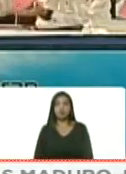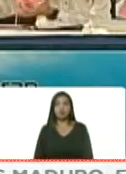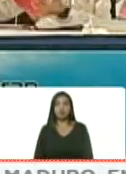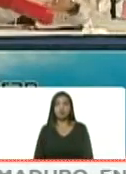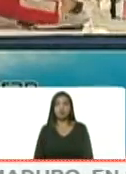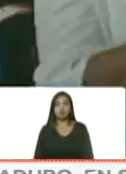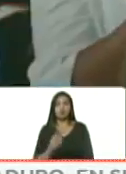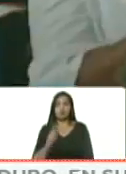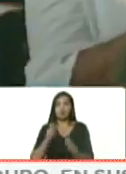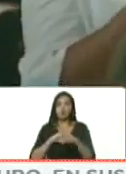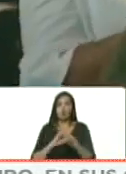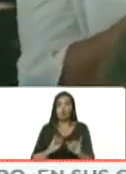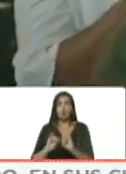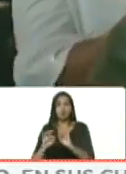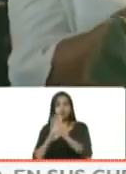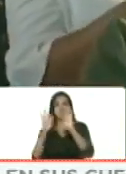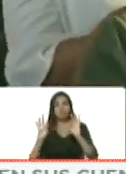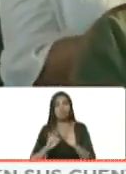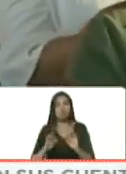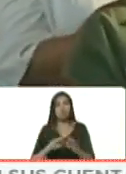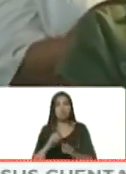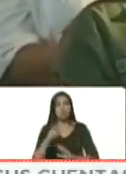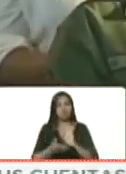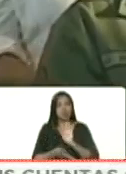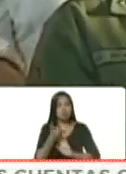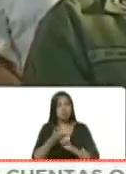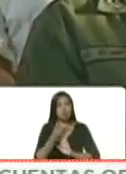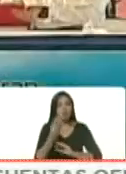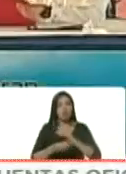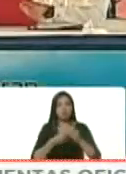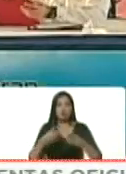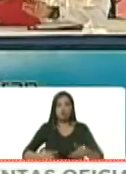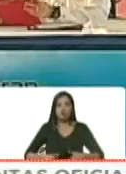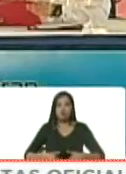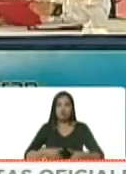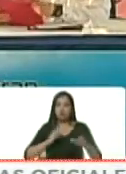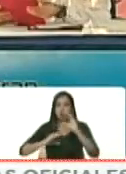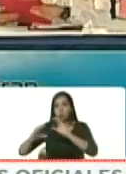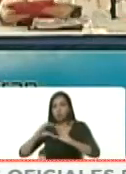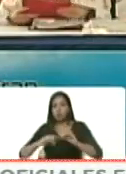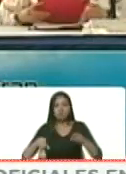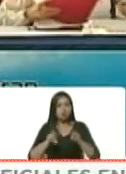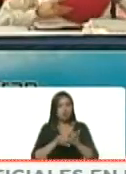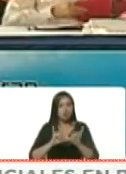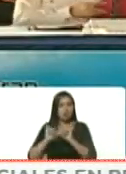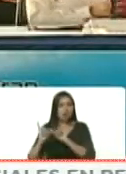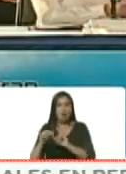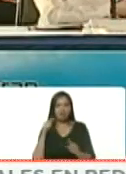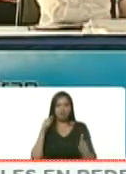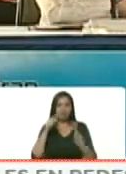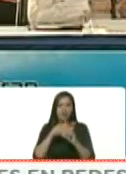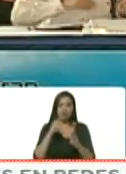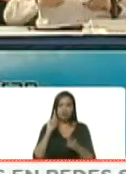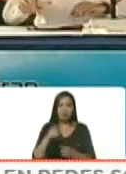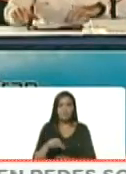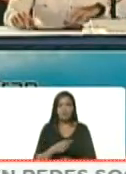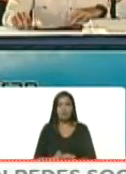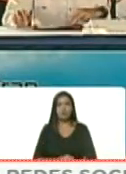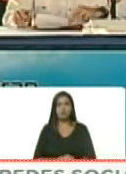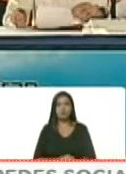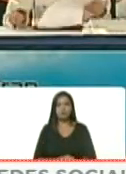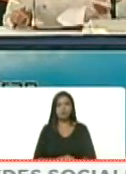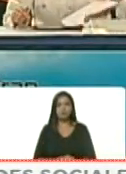esto forma parte, es muy importante hacer un esfuerzo comunicacional directo con los